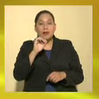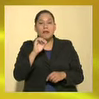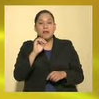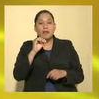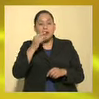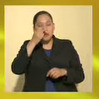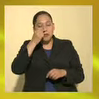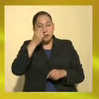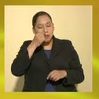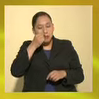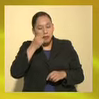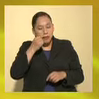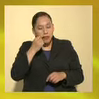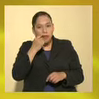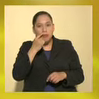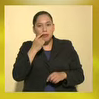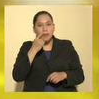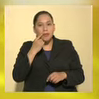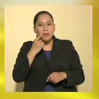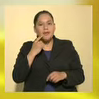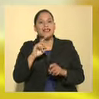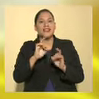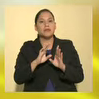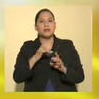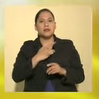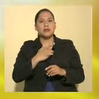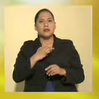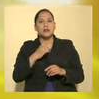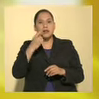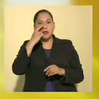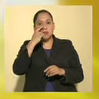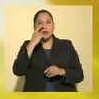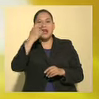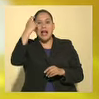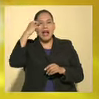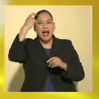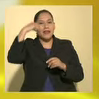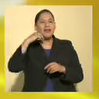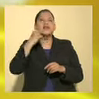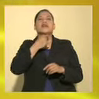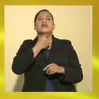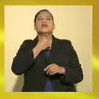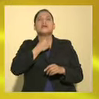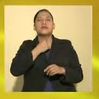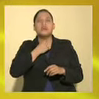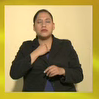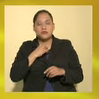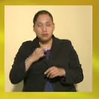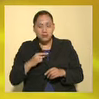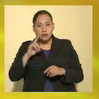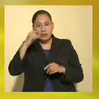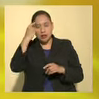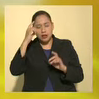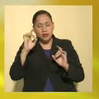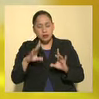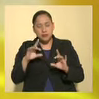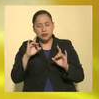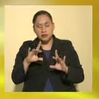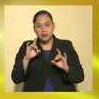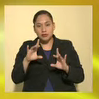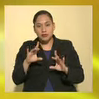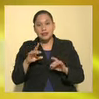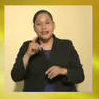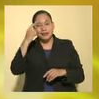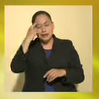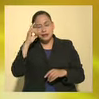de moco por la nariz, de eso que de pronto, uh-huh, sientes que estás tragando moco. Dolor de cabeza. Y habitualmente el dolor